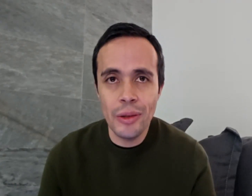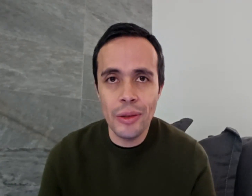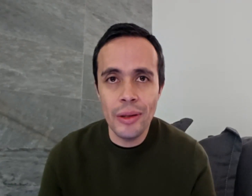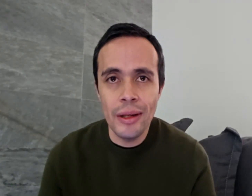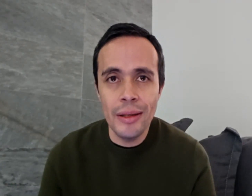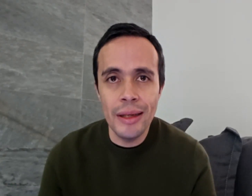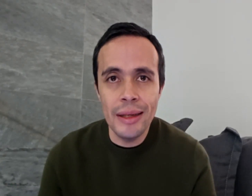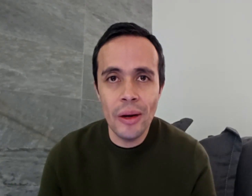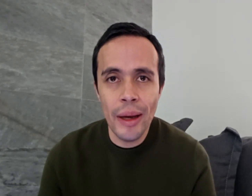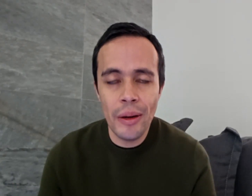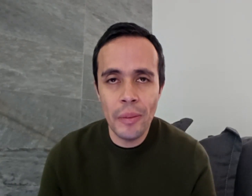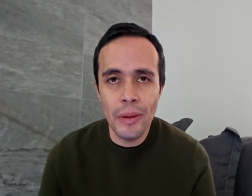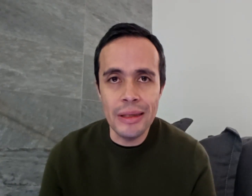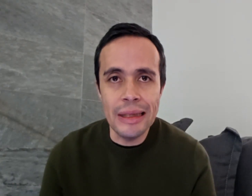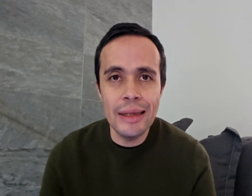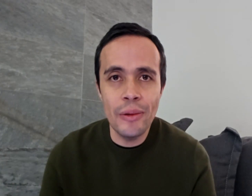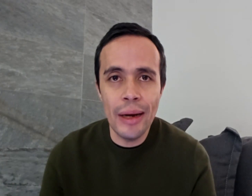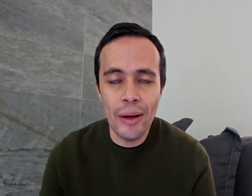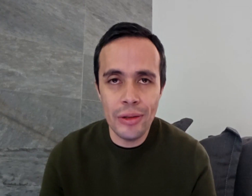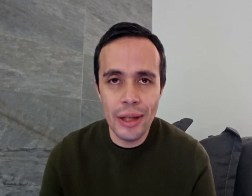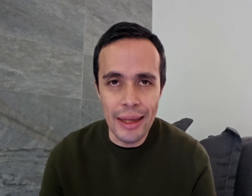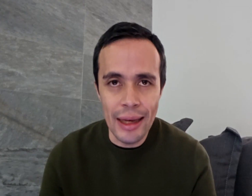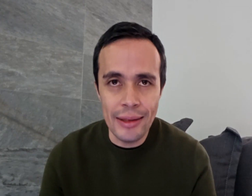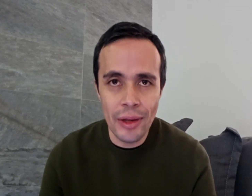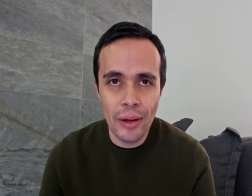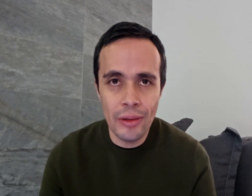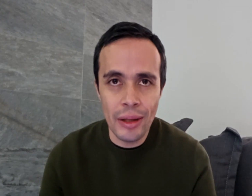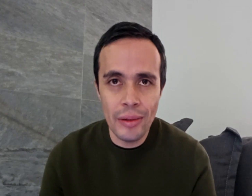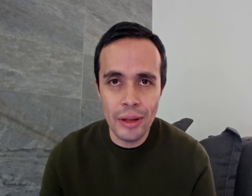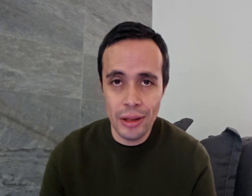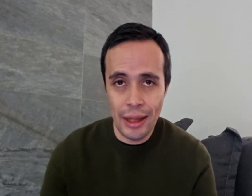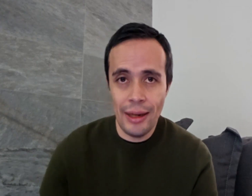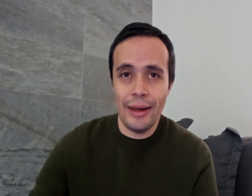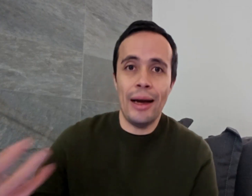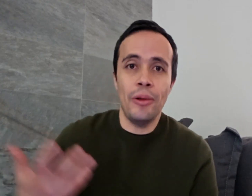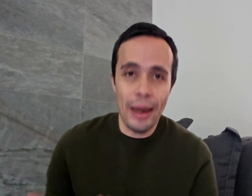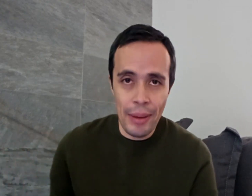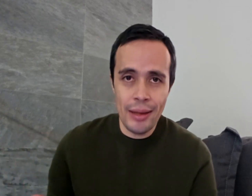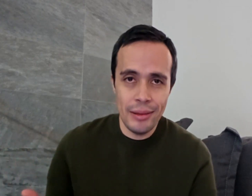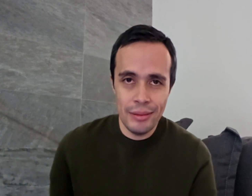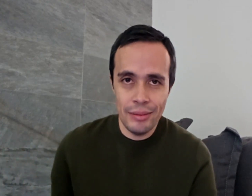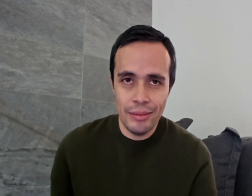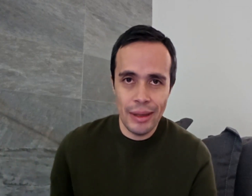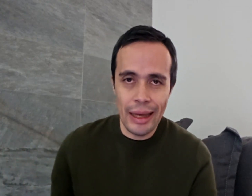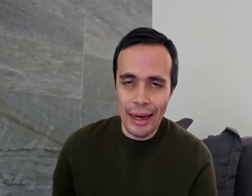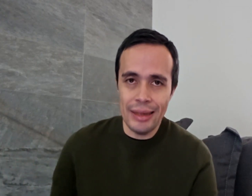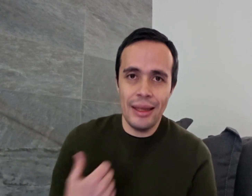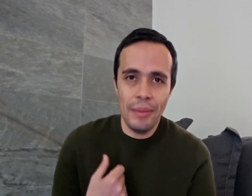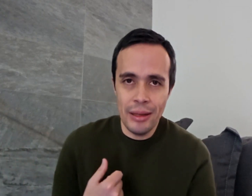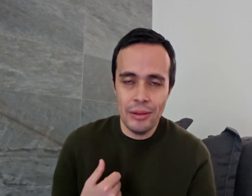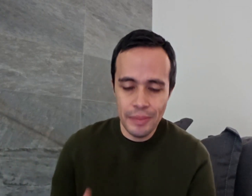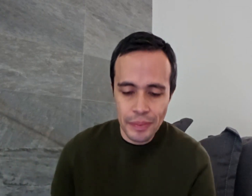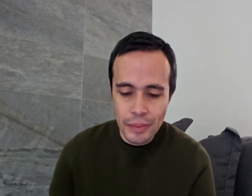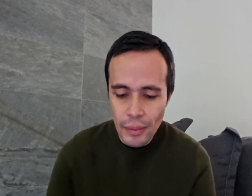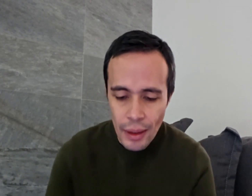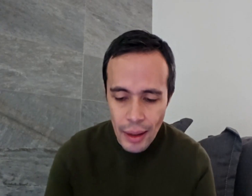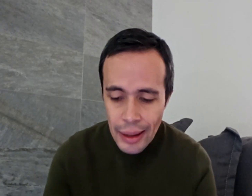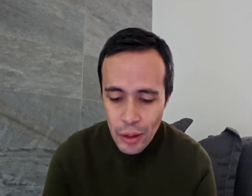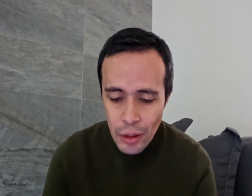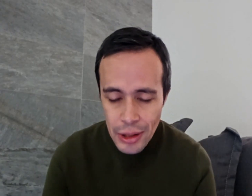en el caso de ese gobierno, pues dice una cosa y hace otra cosa, ¿no? Entonces quieren recaudar más, quieren gastar más,